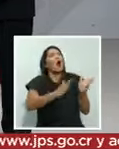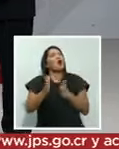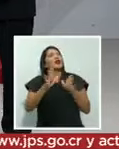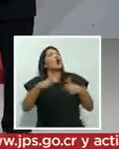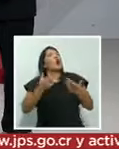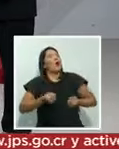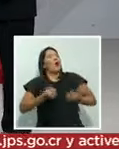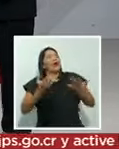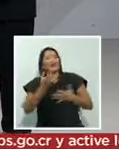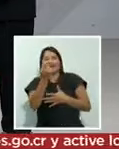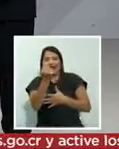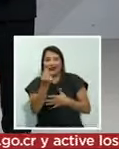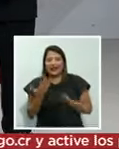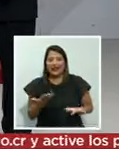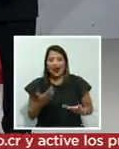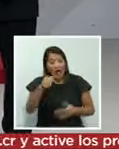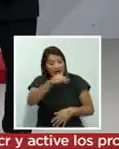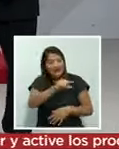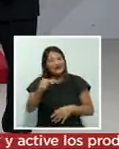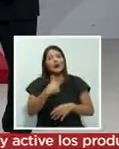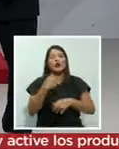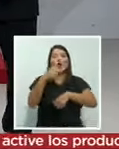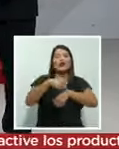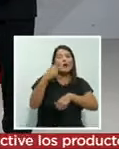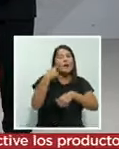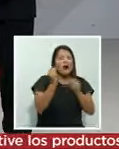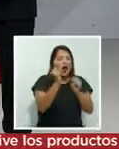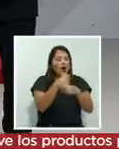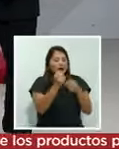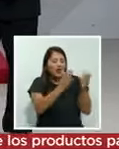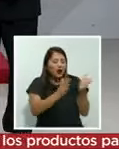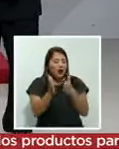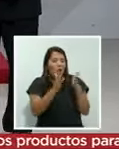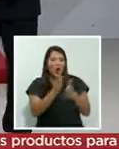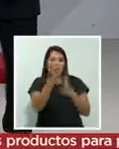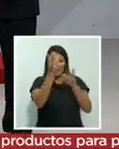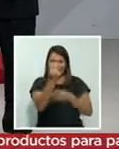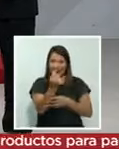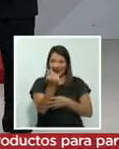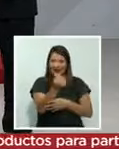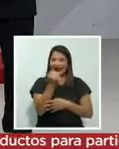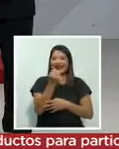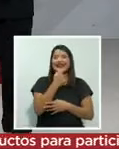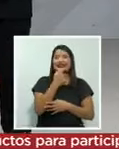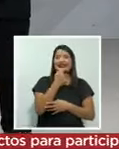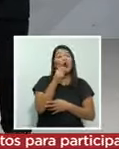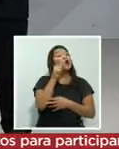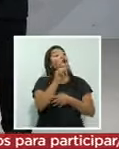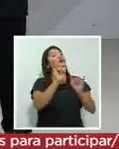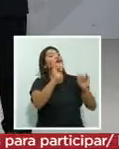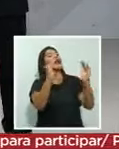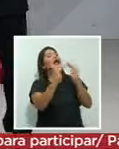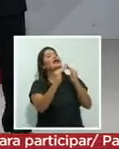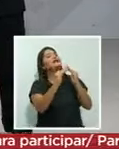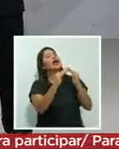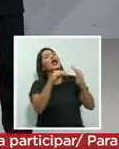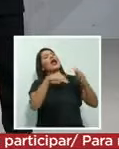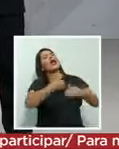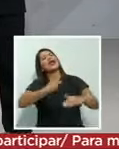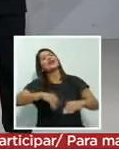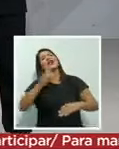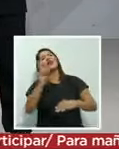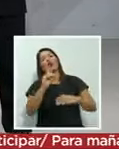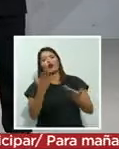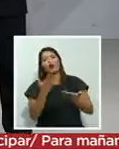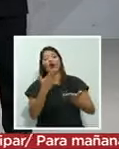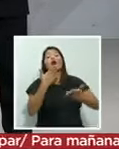platilla. Ya, esta semana le dio tiempo, ¿verdad? Para hacer los porcentajes. Muy bien. Muy bien, doña Marlene, usted está en casita. ¿En qué parte de Heredia? Aquí en Aquí